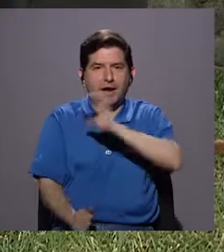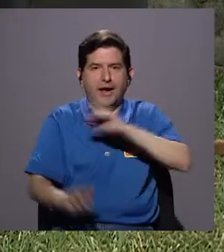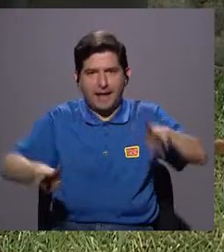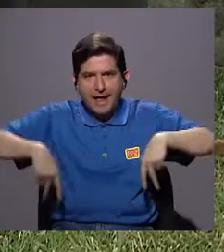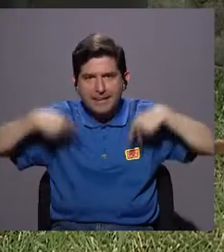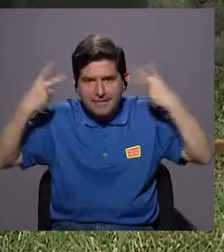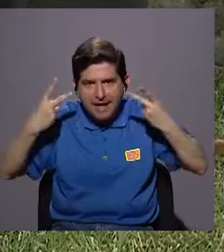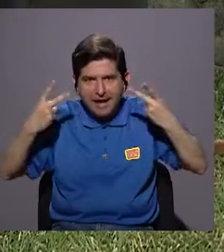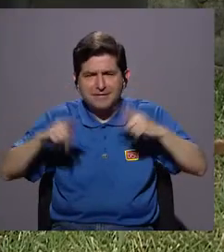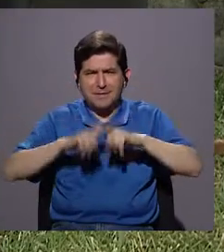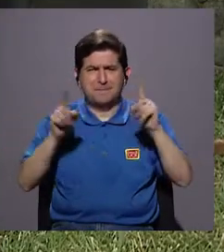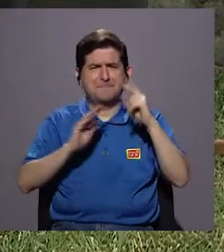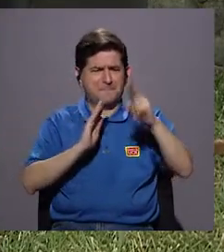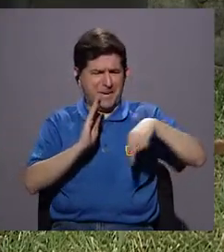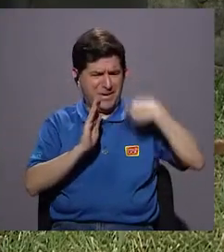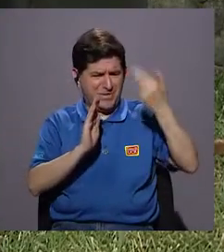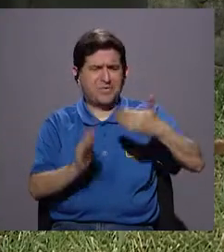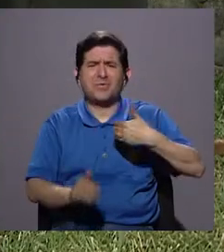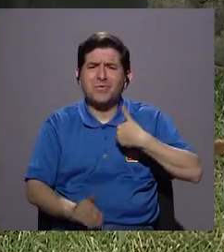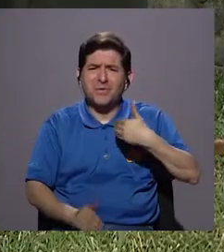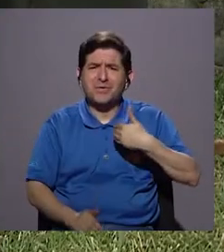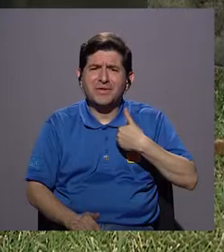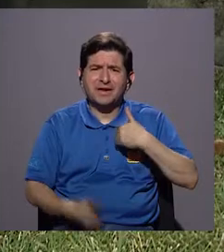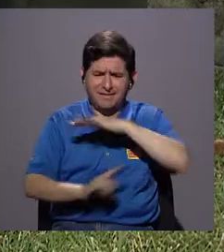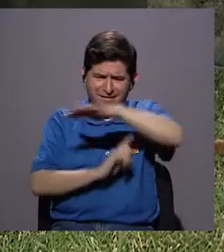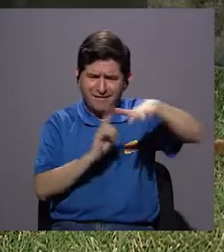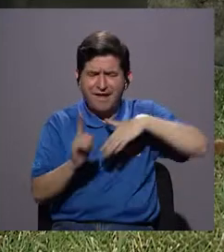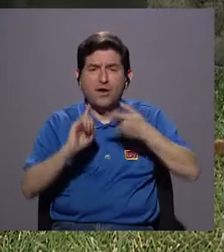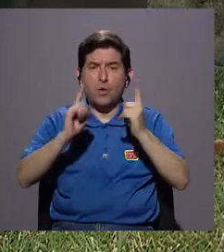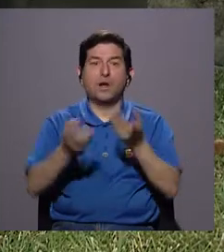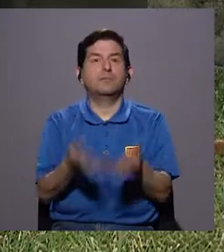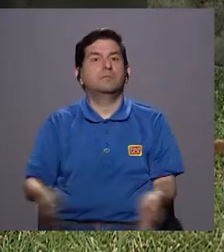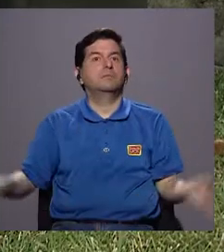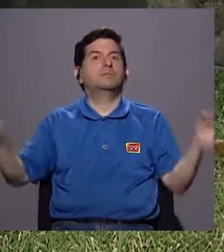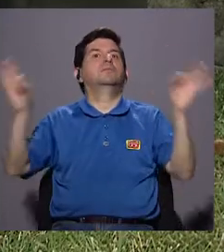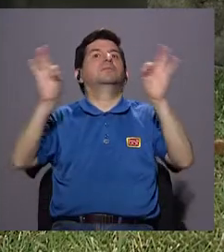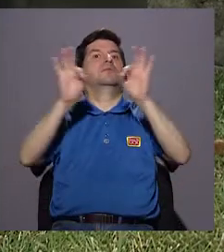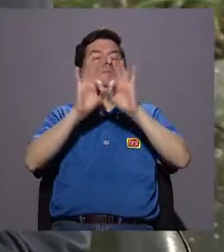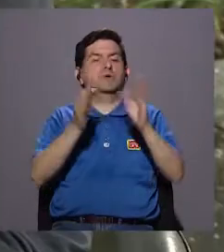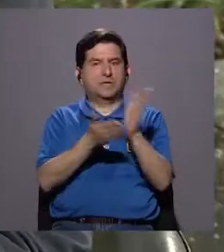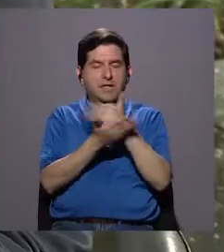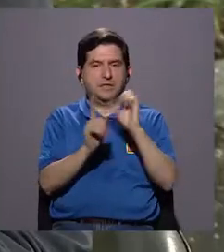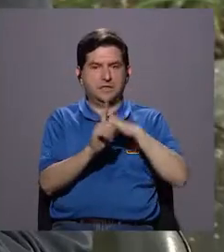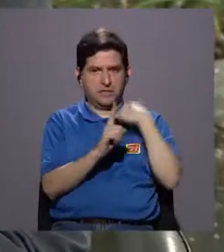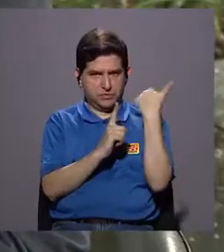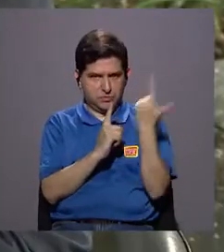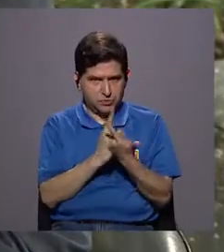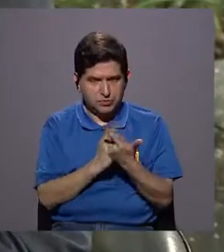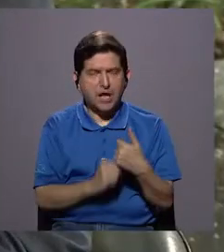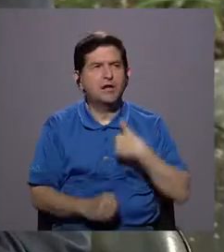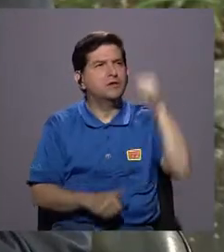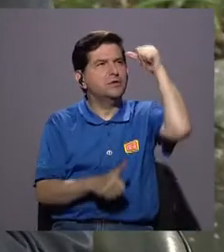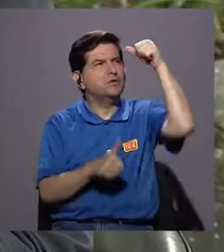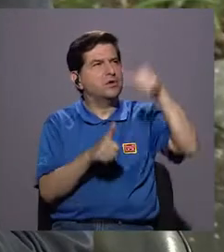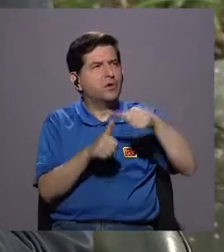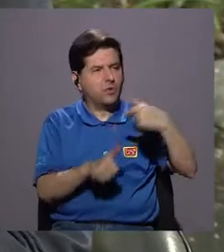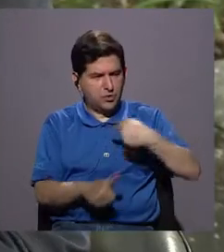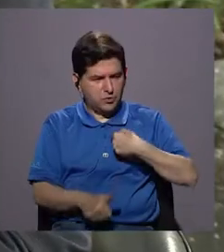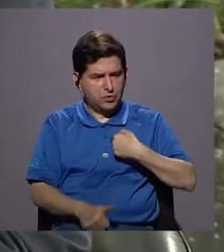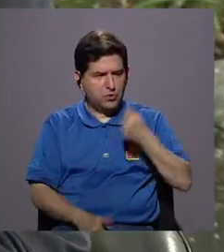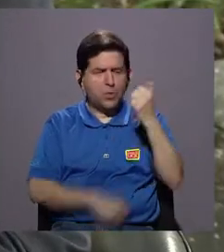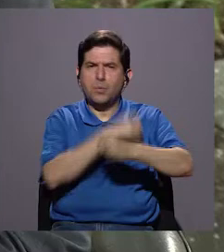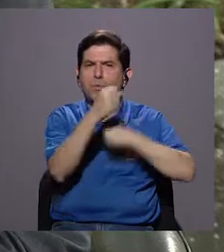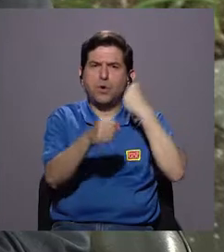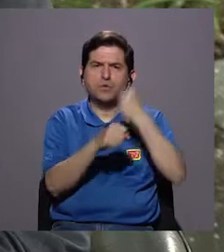¿verdad? Pero ¿qué rol juega en estos, en el entorno? Es importantísimo la parte social. Tan es así que yo recuerdo cuando yo tenía pocos